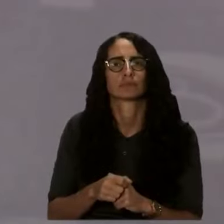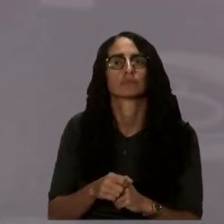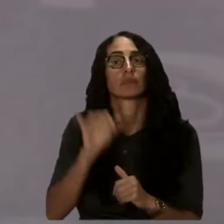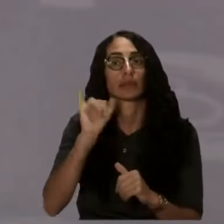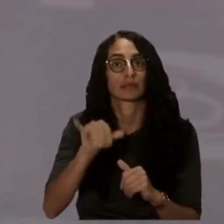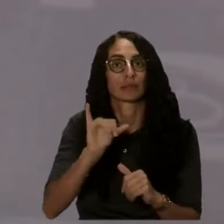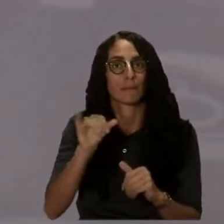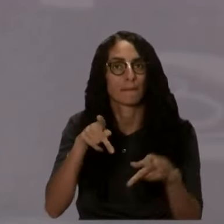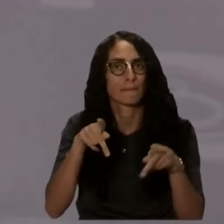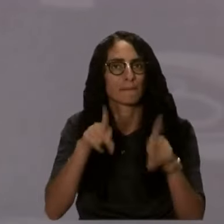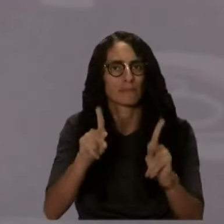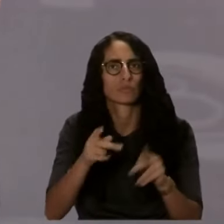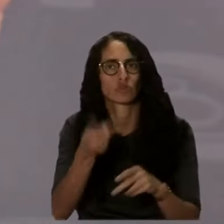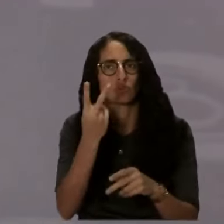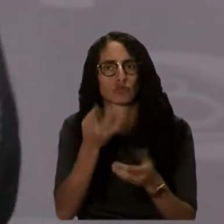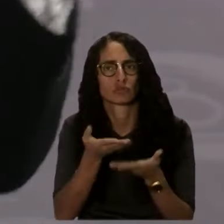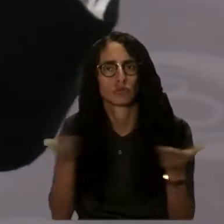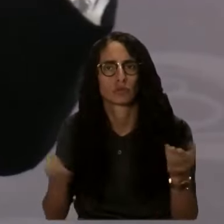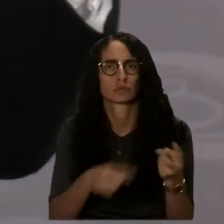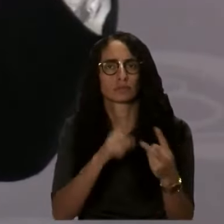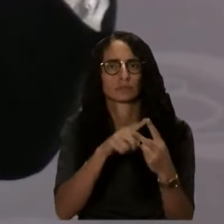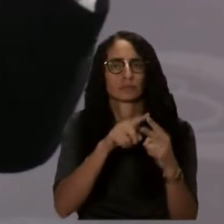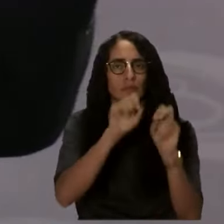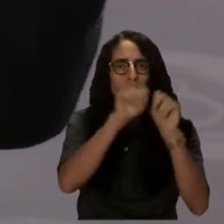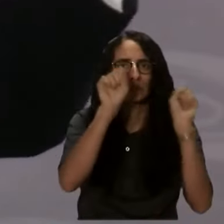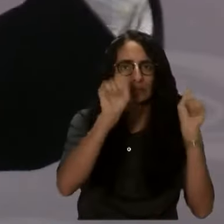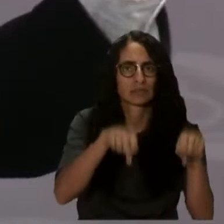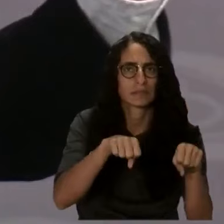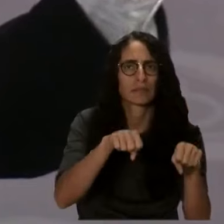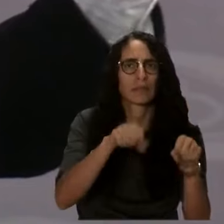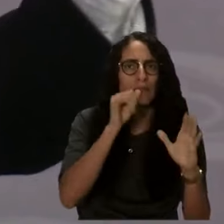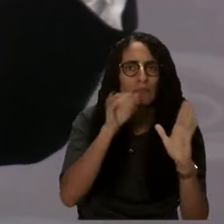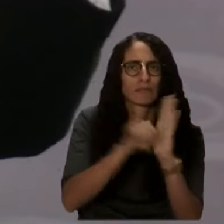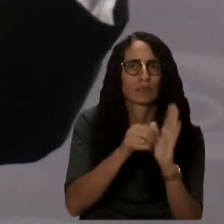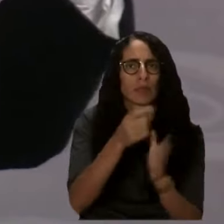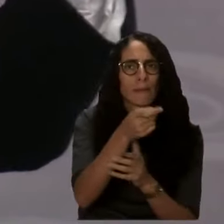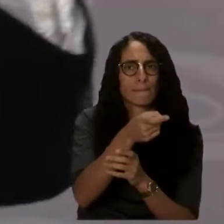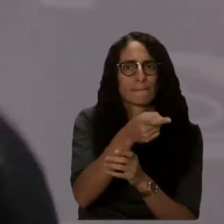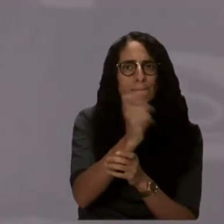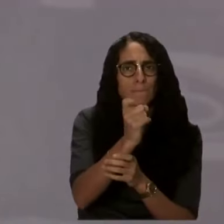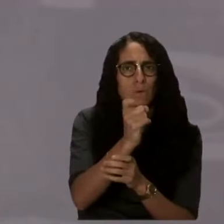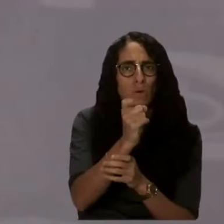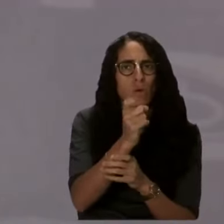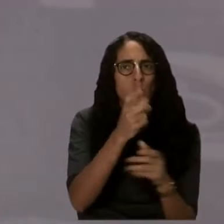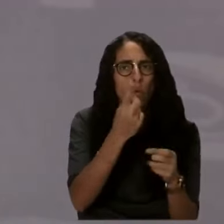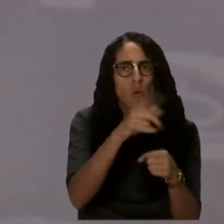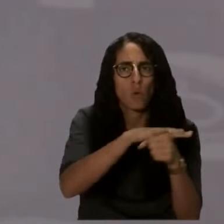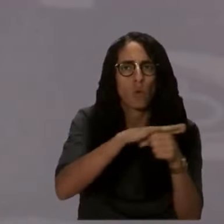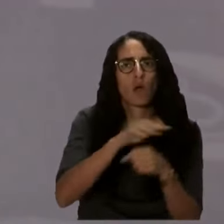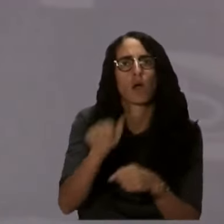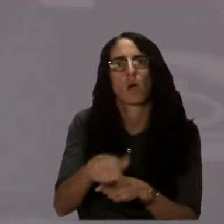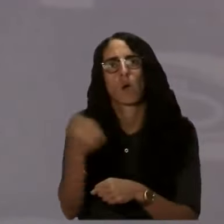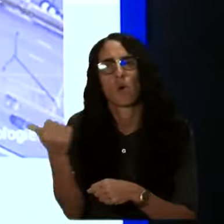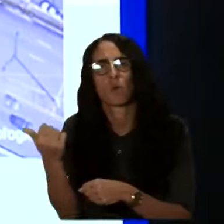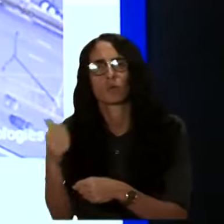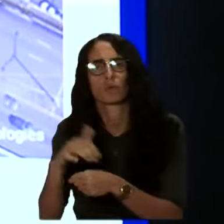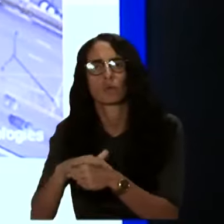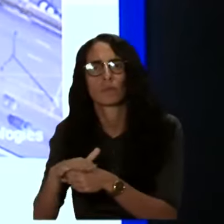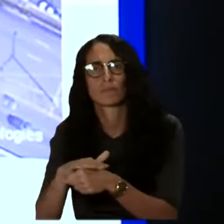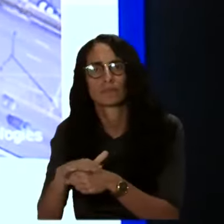permitir hacer dos cosas el sistema va a alertar hay un disparo en x lugar y los el